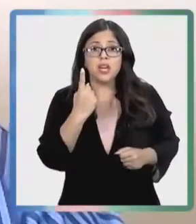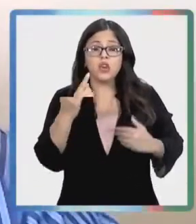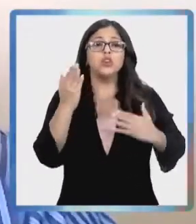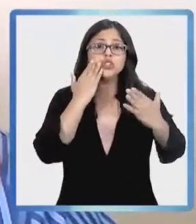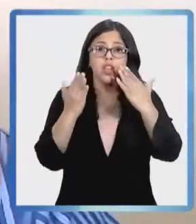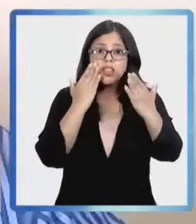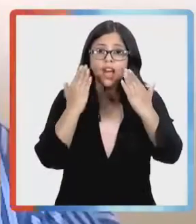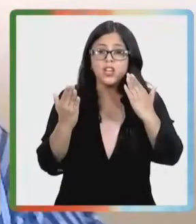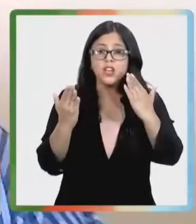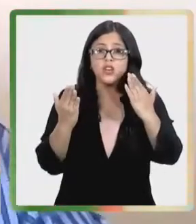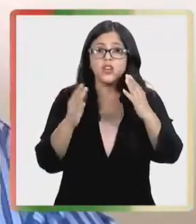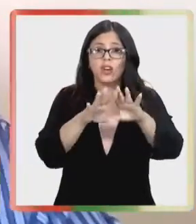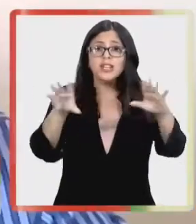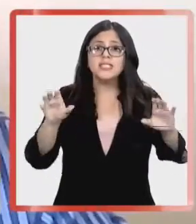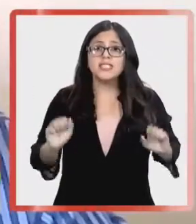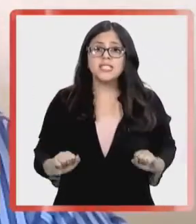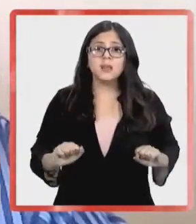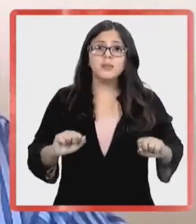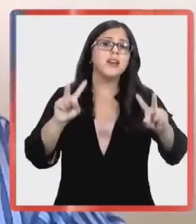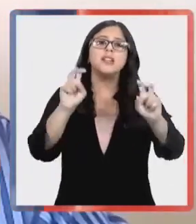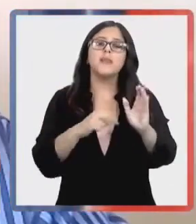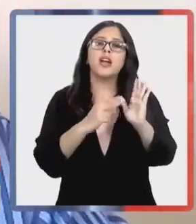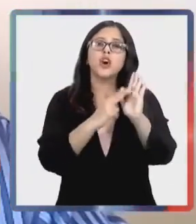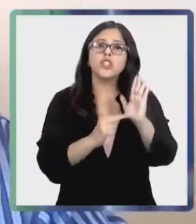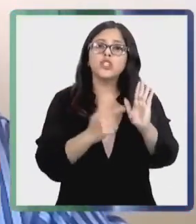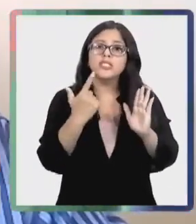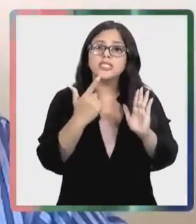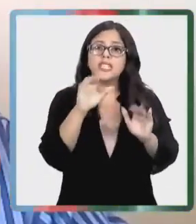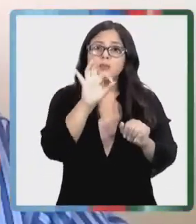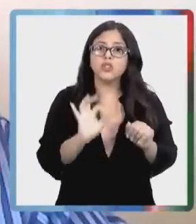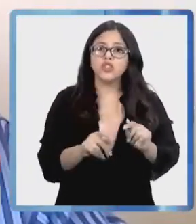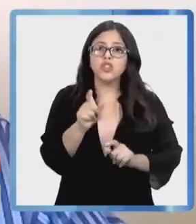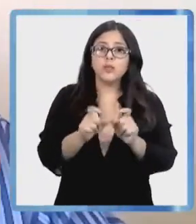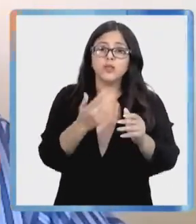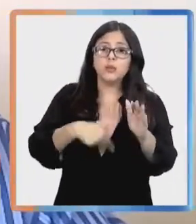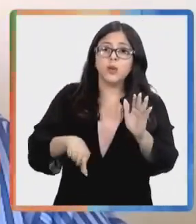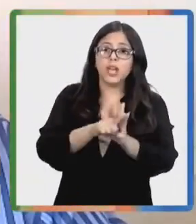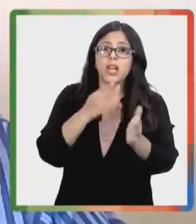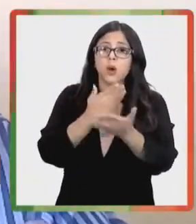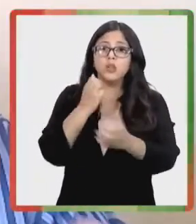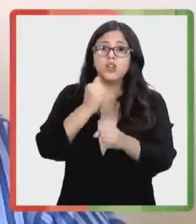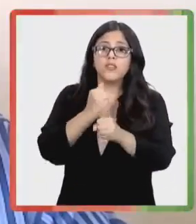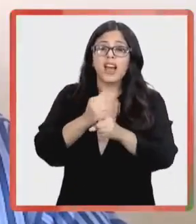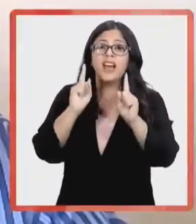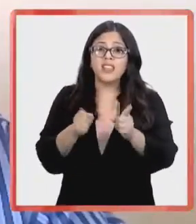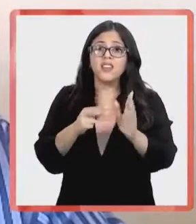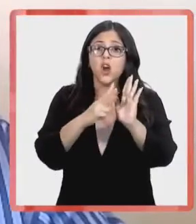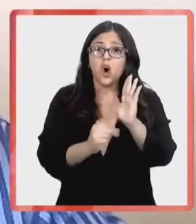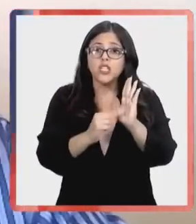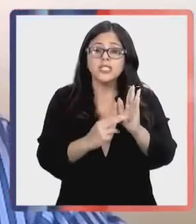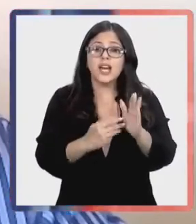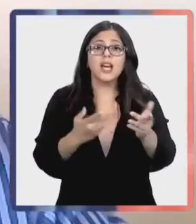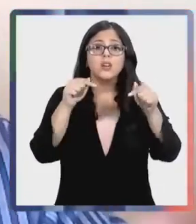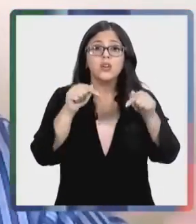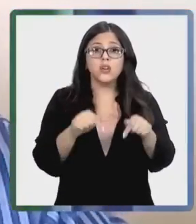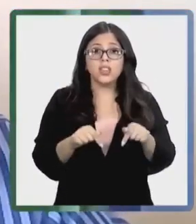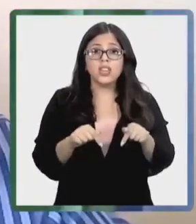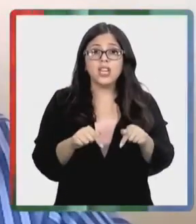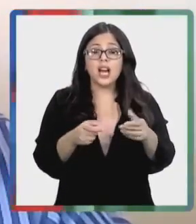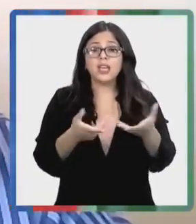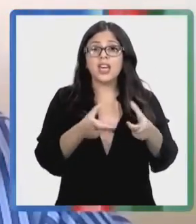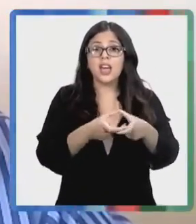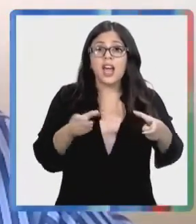hacer solidaridad en el sistema en cuanto a la cotización. Ese 7% que las personas por ley cuando trabajan tienen que cotizar, hoy día o